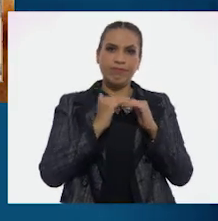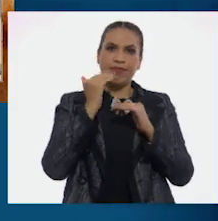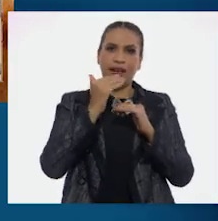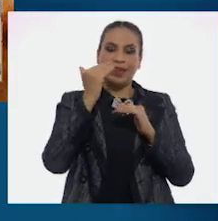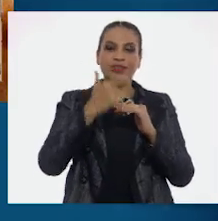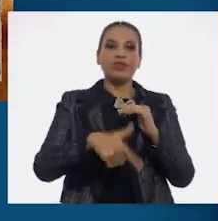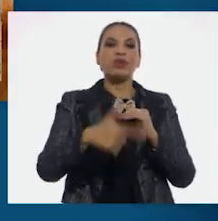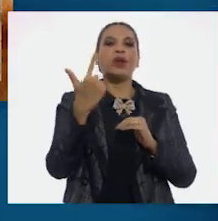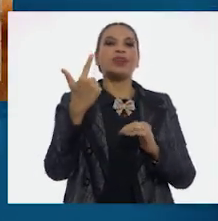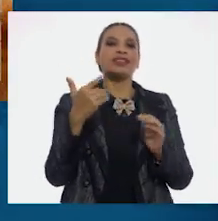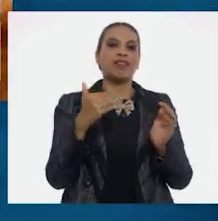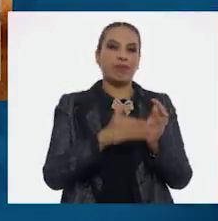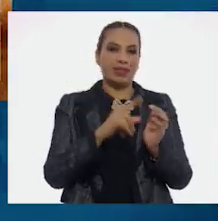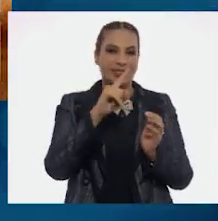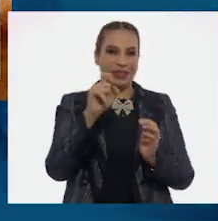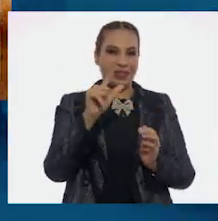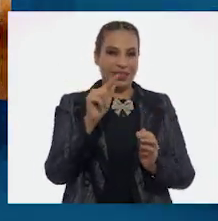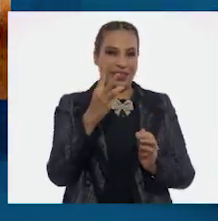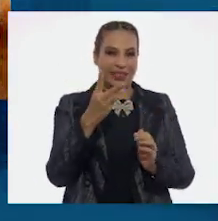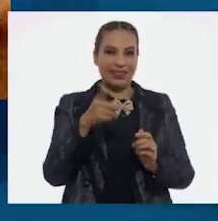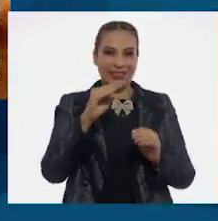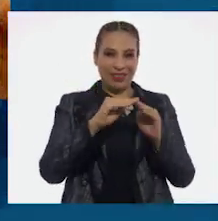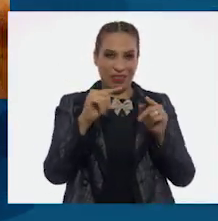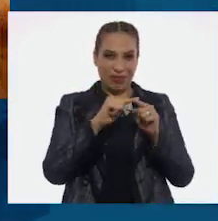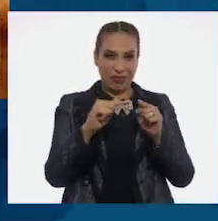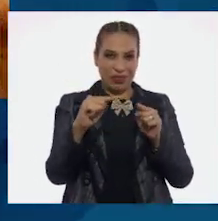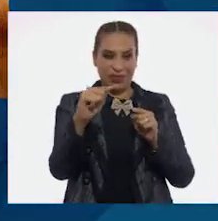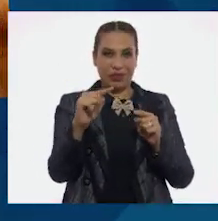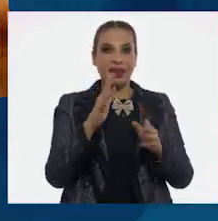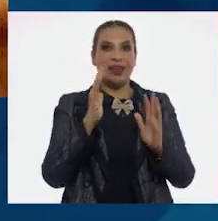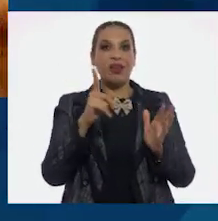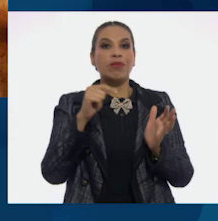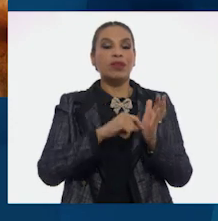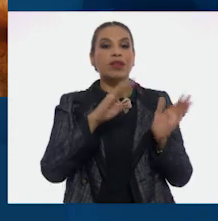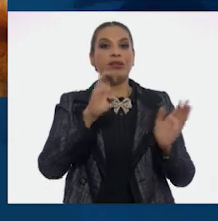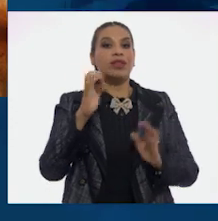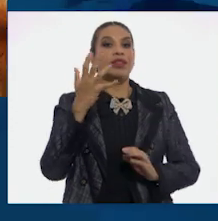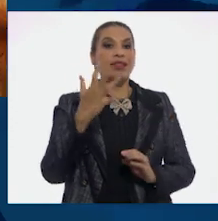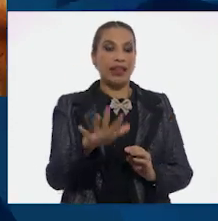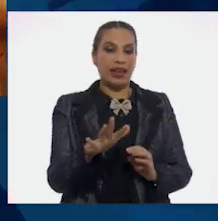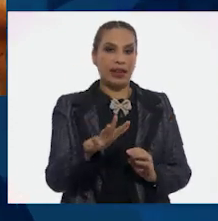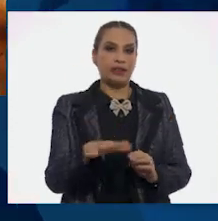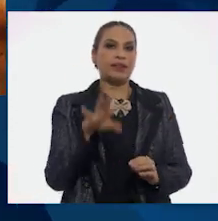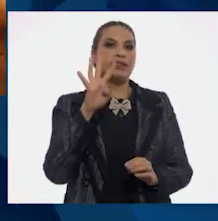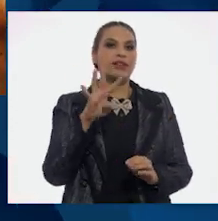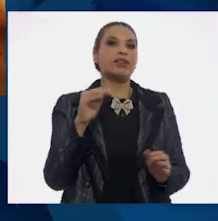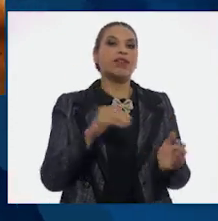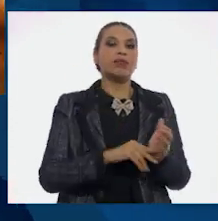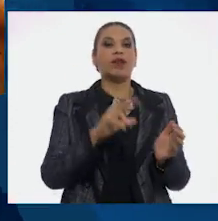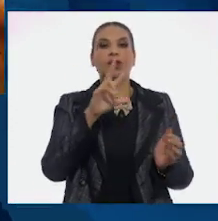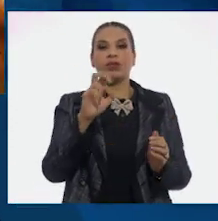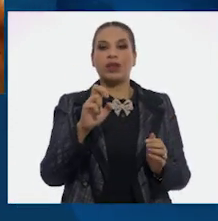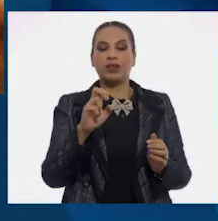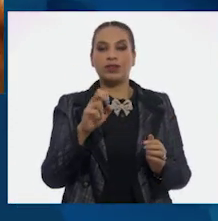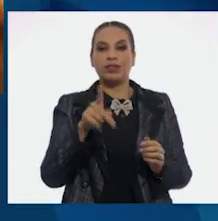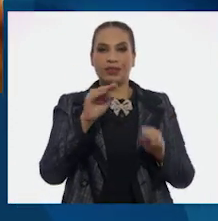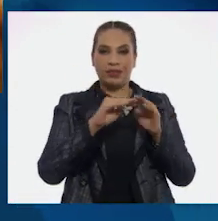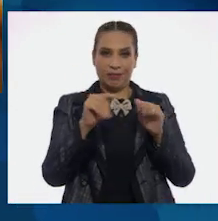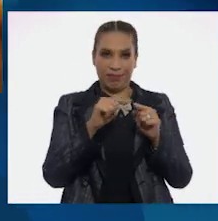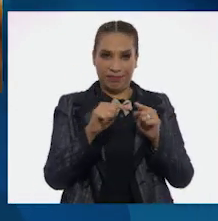a 12,173 kilómetros y ya para 1910 a 19,800